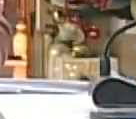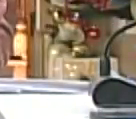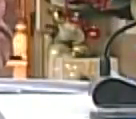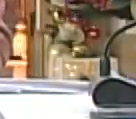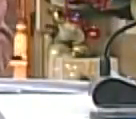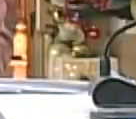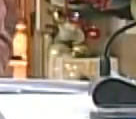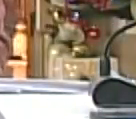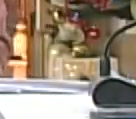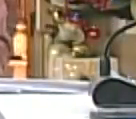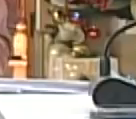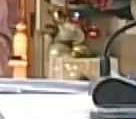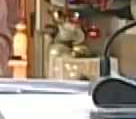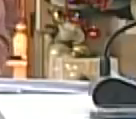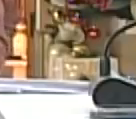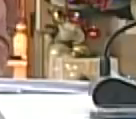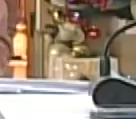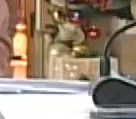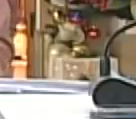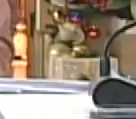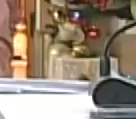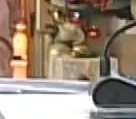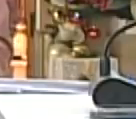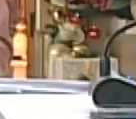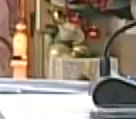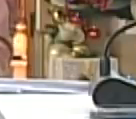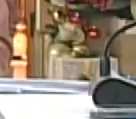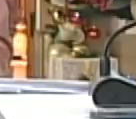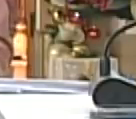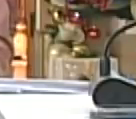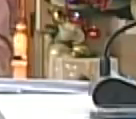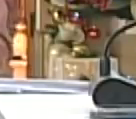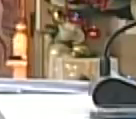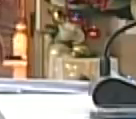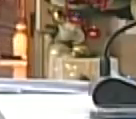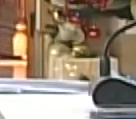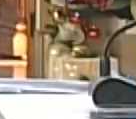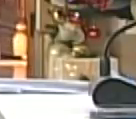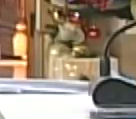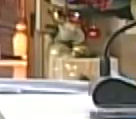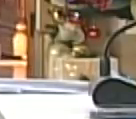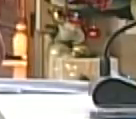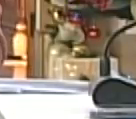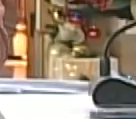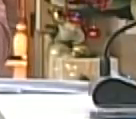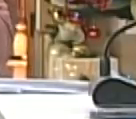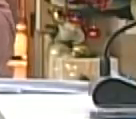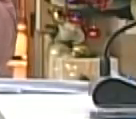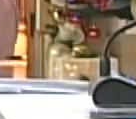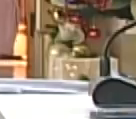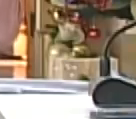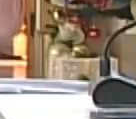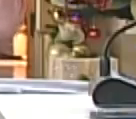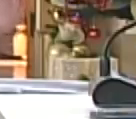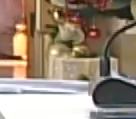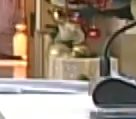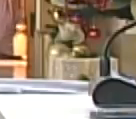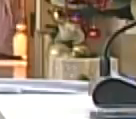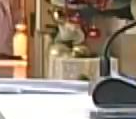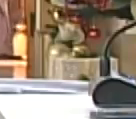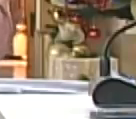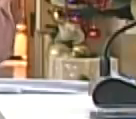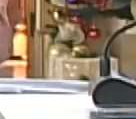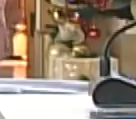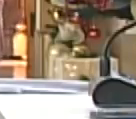la patria venezolana. Son las 5 y 32 minutos de esta tarde